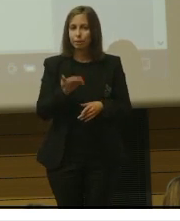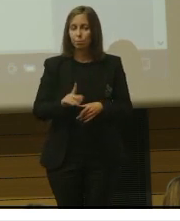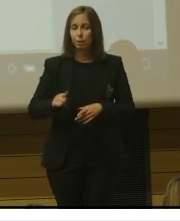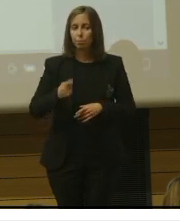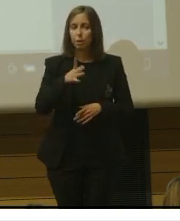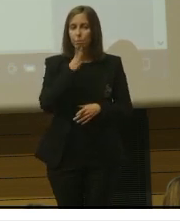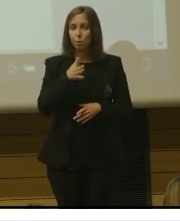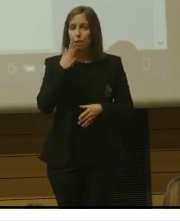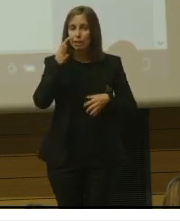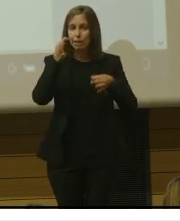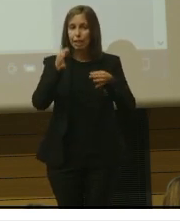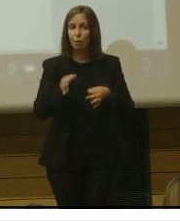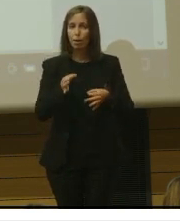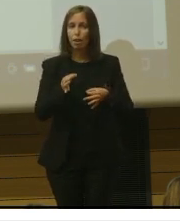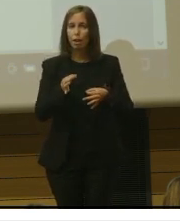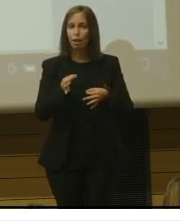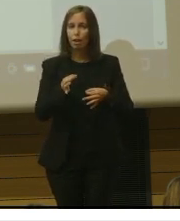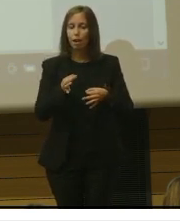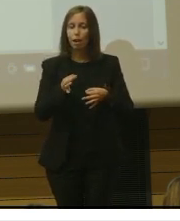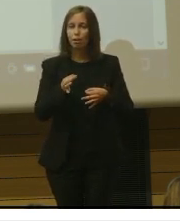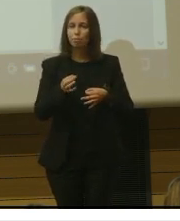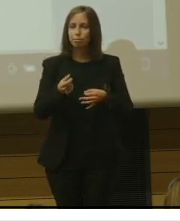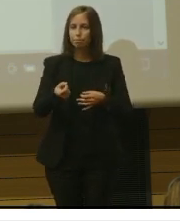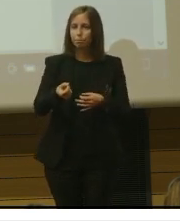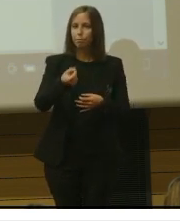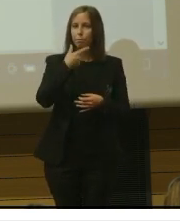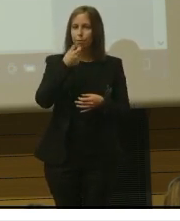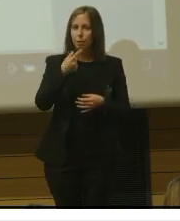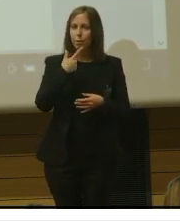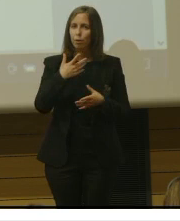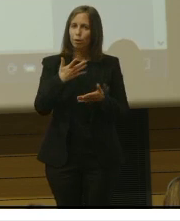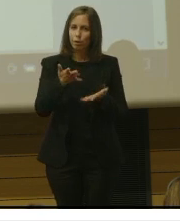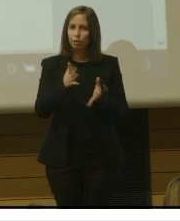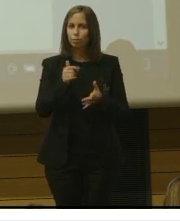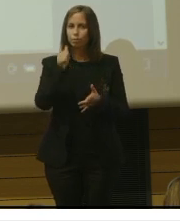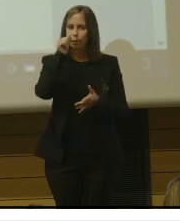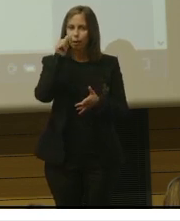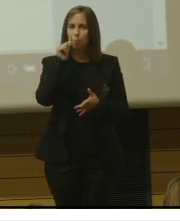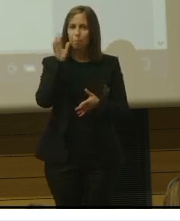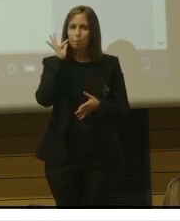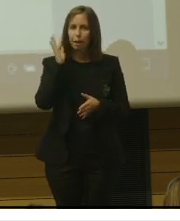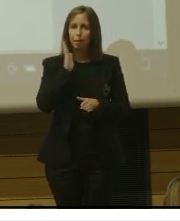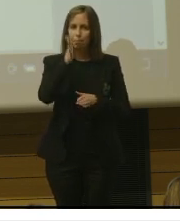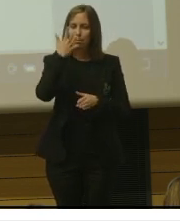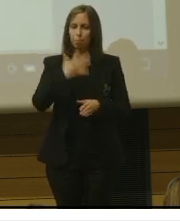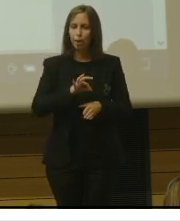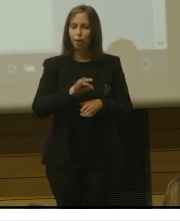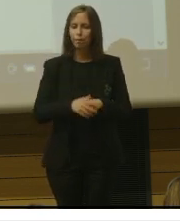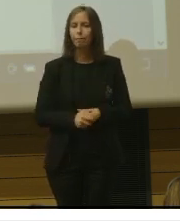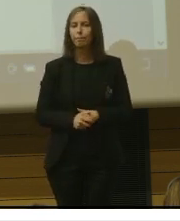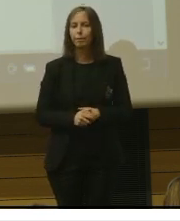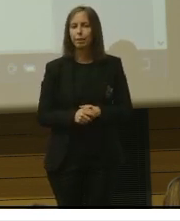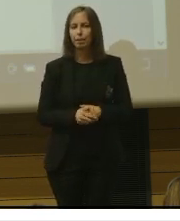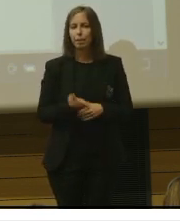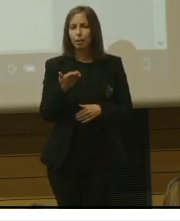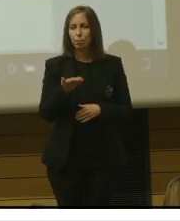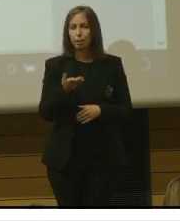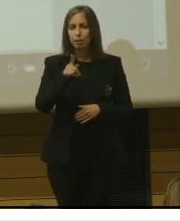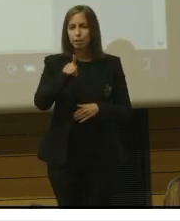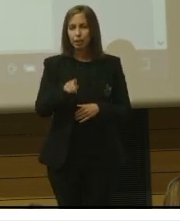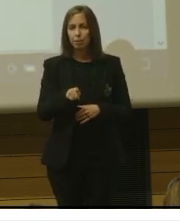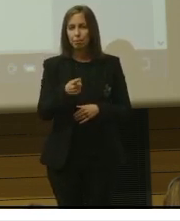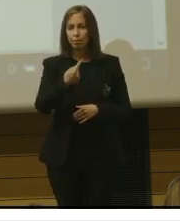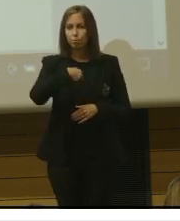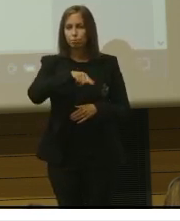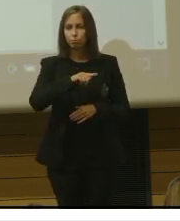de la seguridad que tiene, pues, utilizar un tratamiento farmacológico, ¿no? en mujeres embarazadas, ¿no? Y es muy importante señalar que